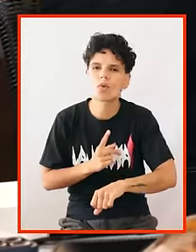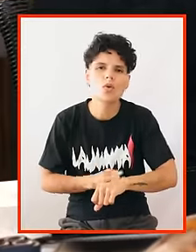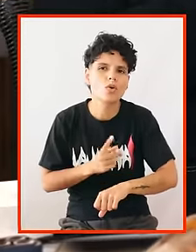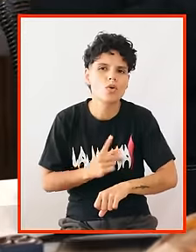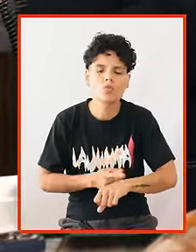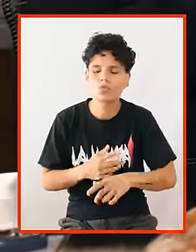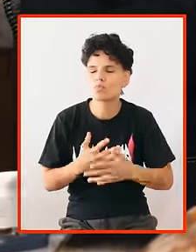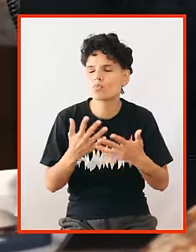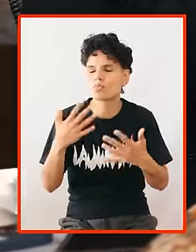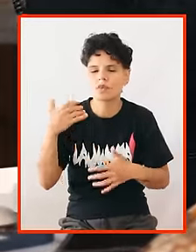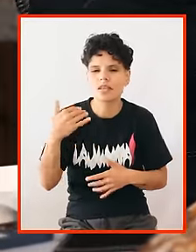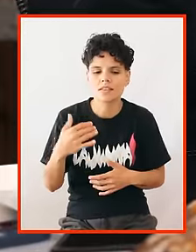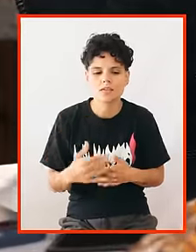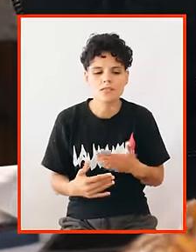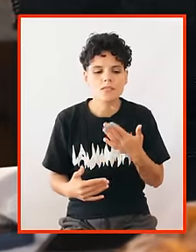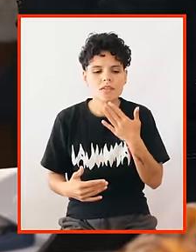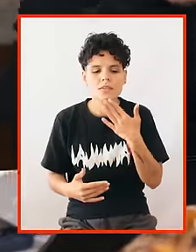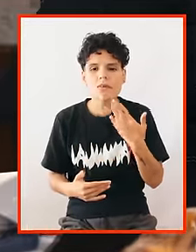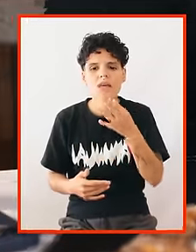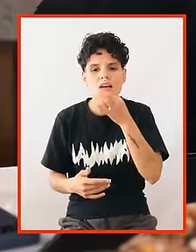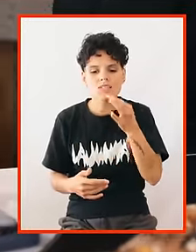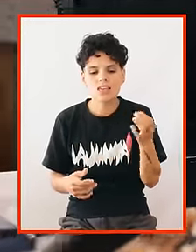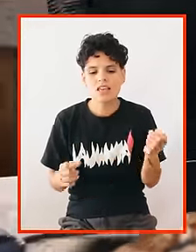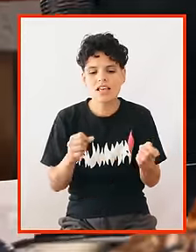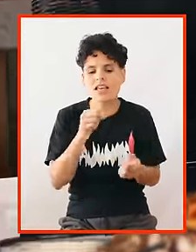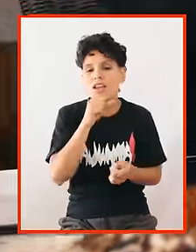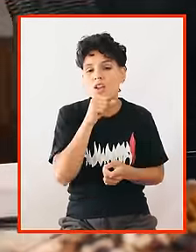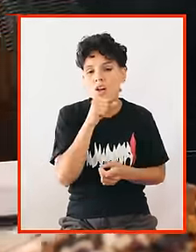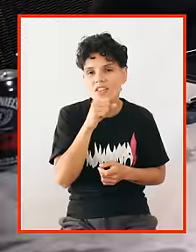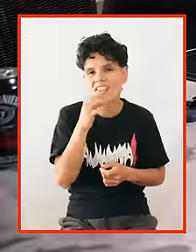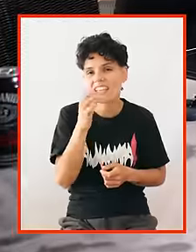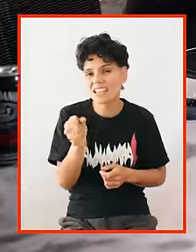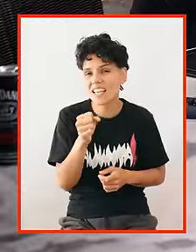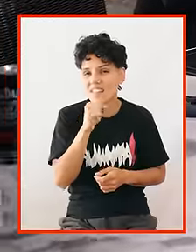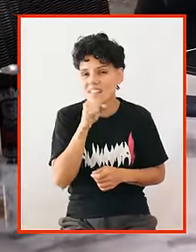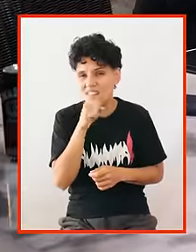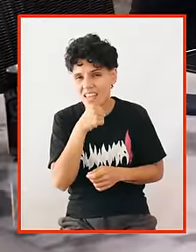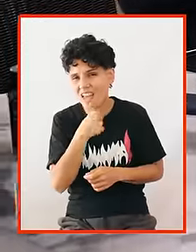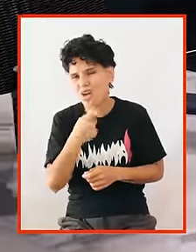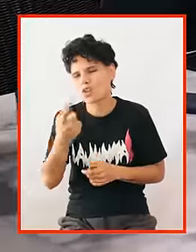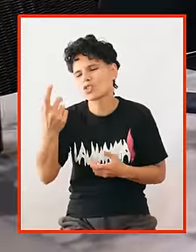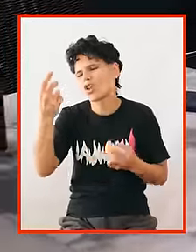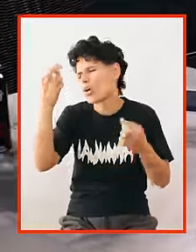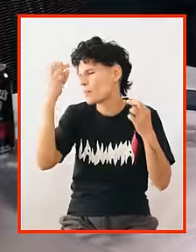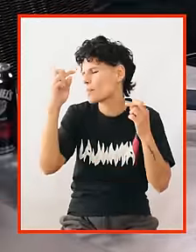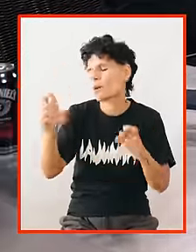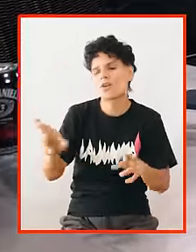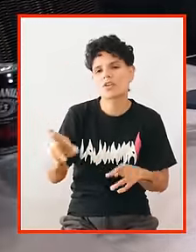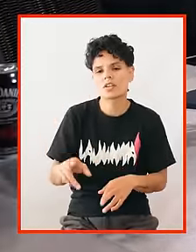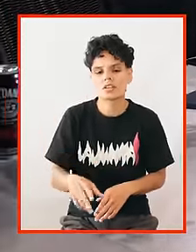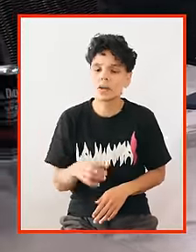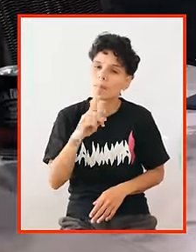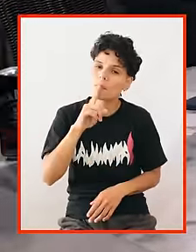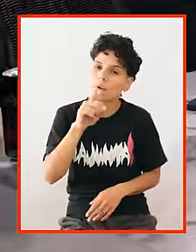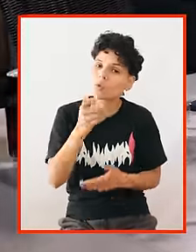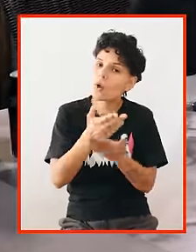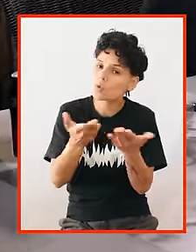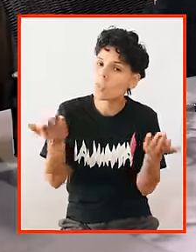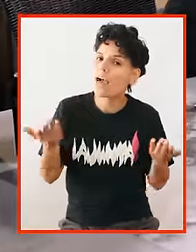por la Mañana hay una frase, los viejos son lo peor. De lo peor. De lo peor. Sí. Los viejos son de lo peor. ahora que son viejos.